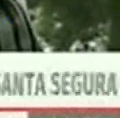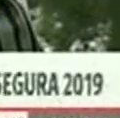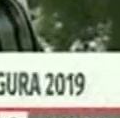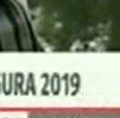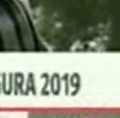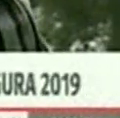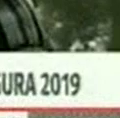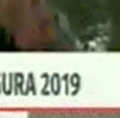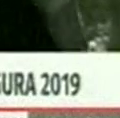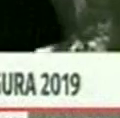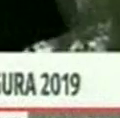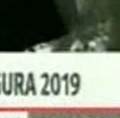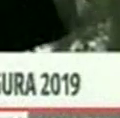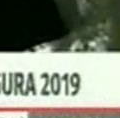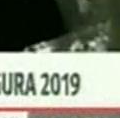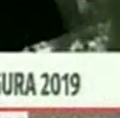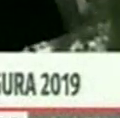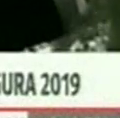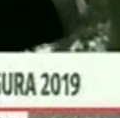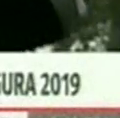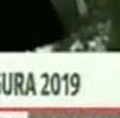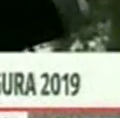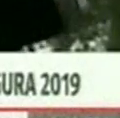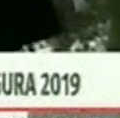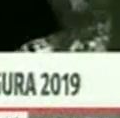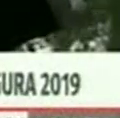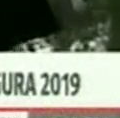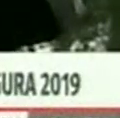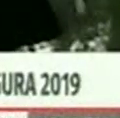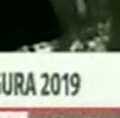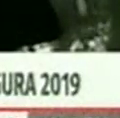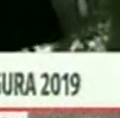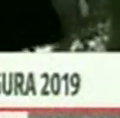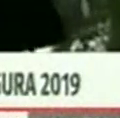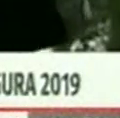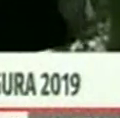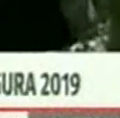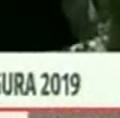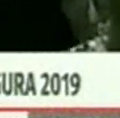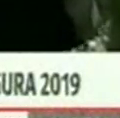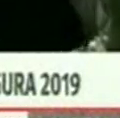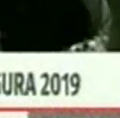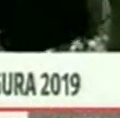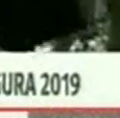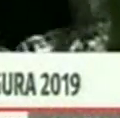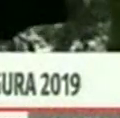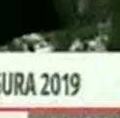principal victoria. Muchas gracias. Muy buenas tardes. Y desde aquí nos preparamos